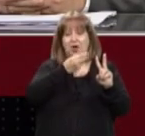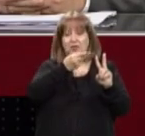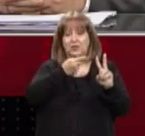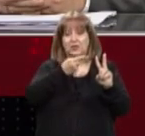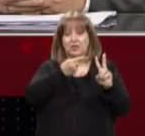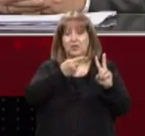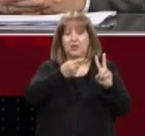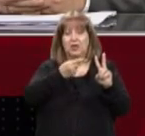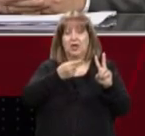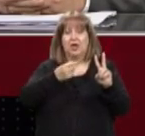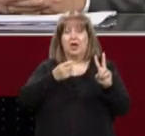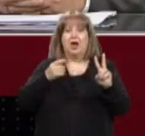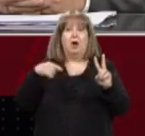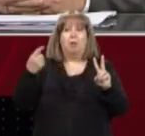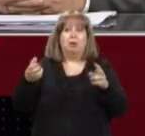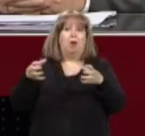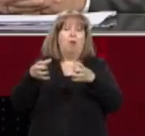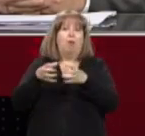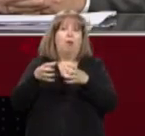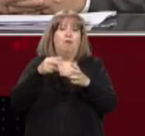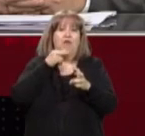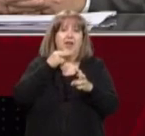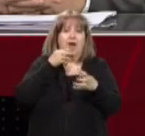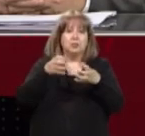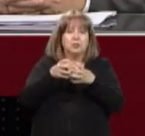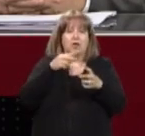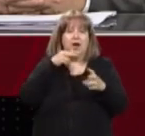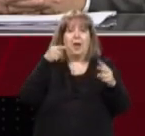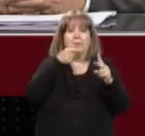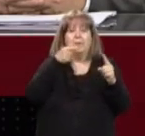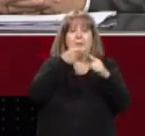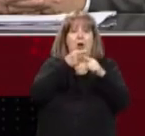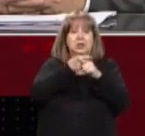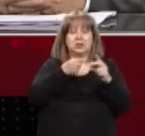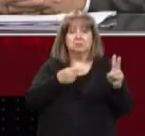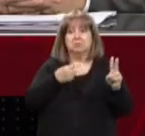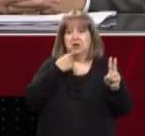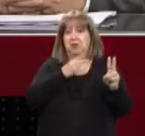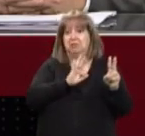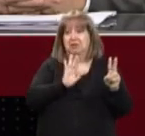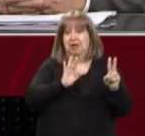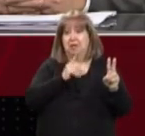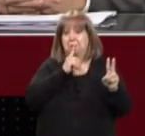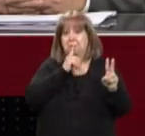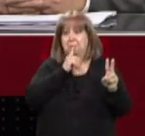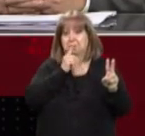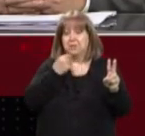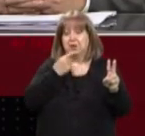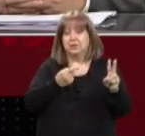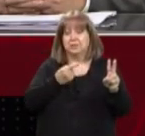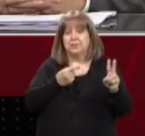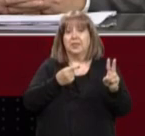ningún colectivo verde me llamó a mí o llamó a alguien para decir que estas asesinas no las representan. Al contrario,